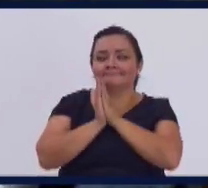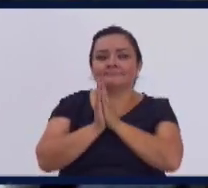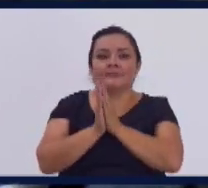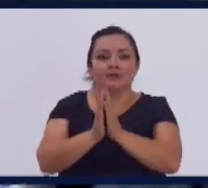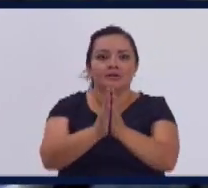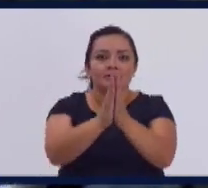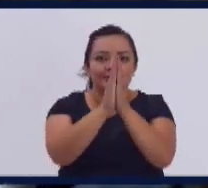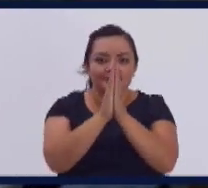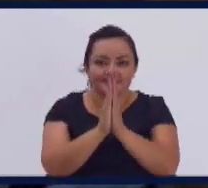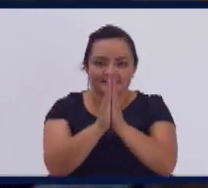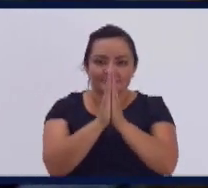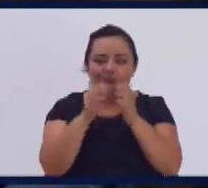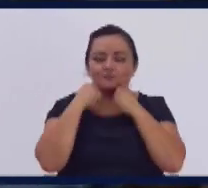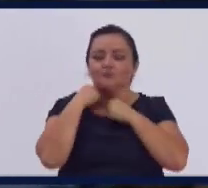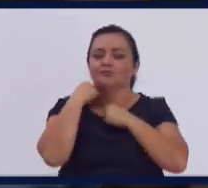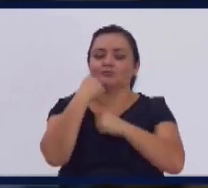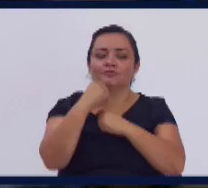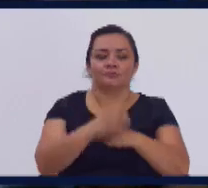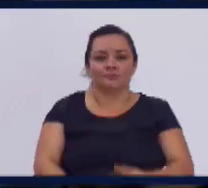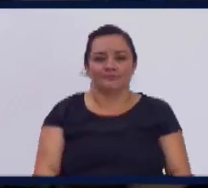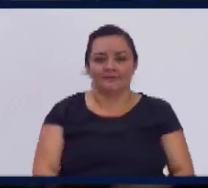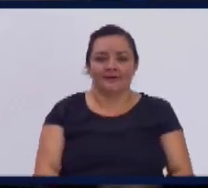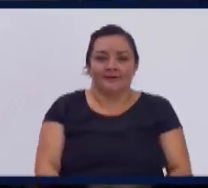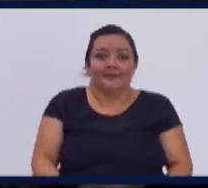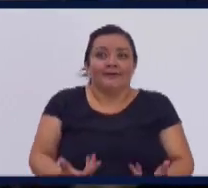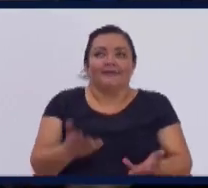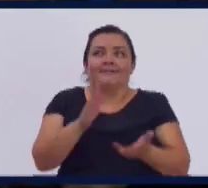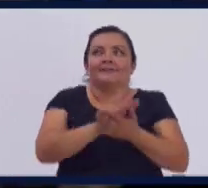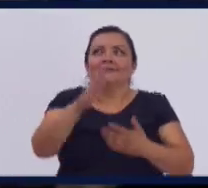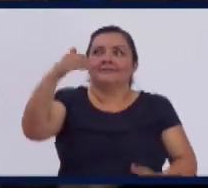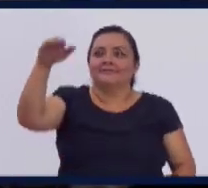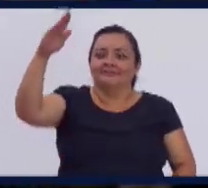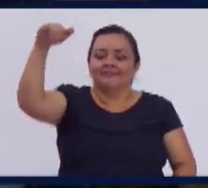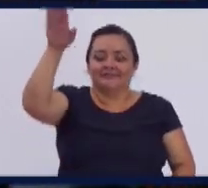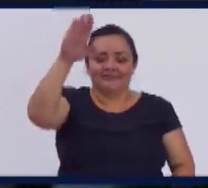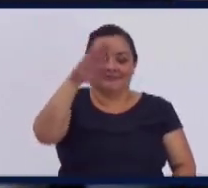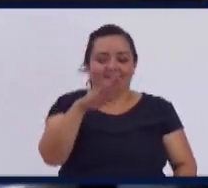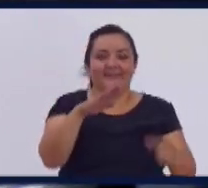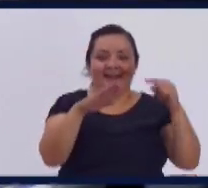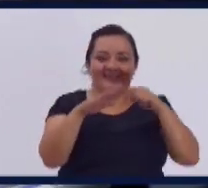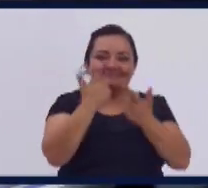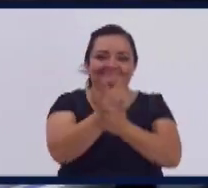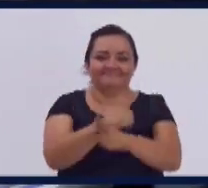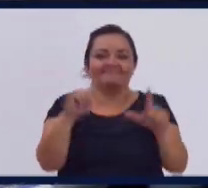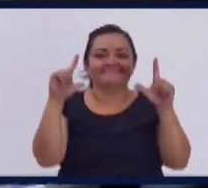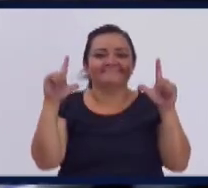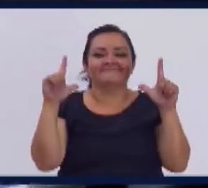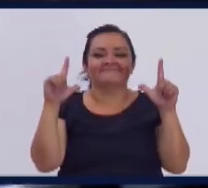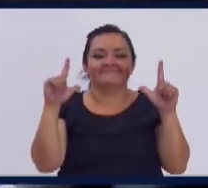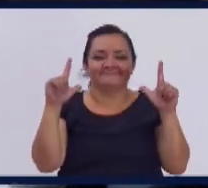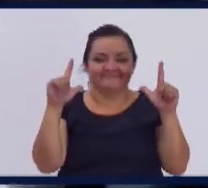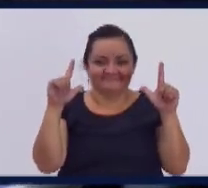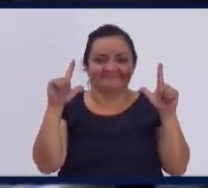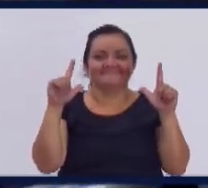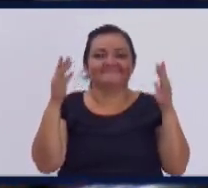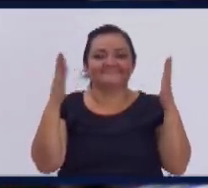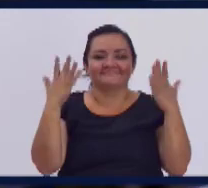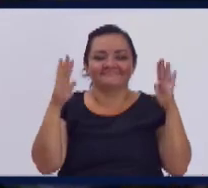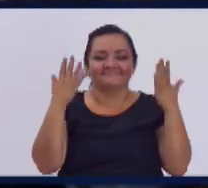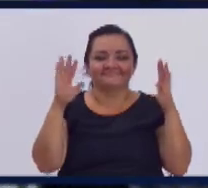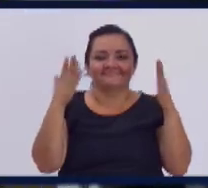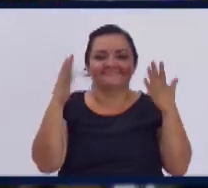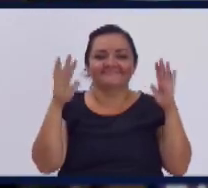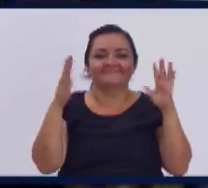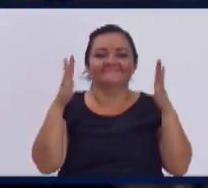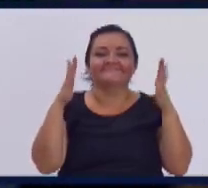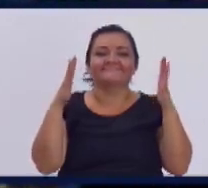La oración tiene poder, porque donde esté el Espíritu de Dios, ahí hay libertad. Gloria al Señor. Entonces el venir